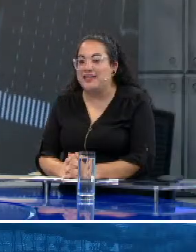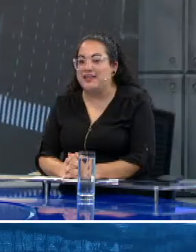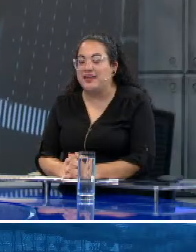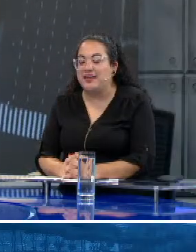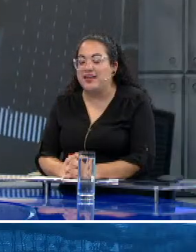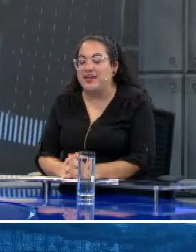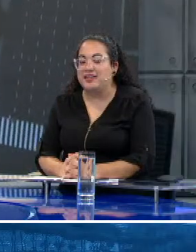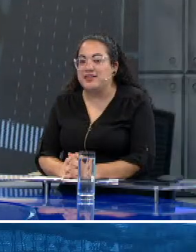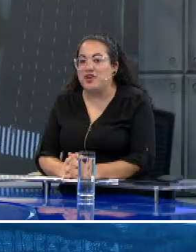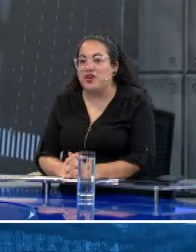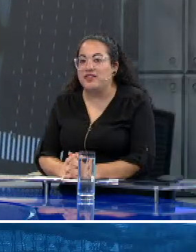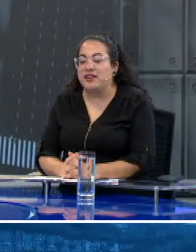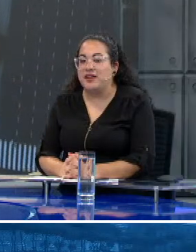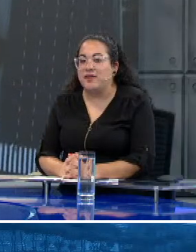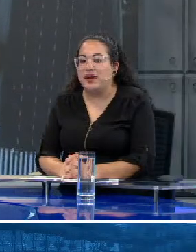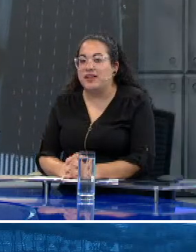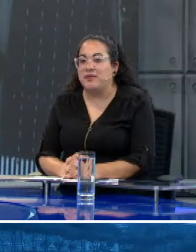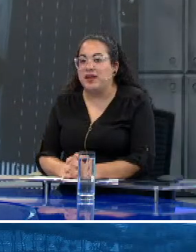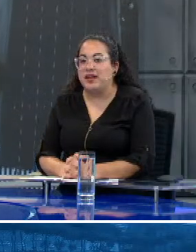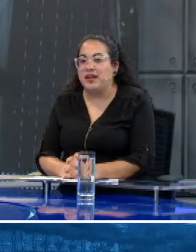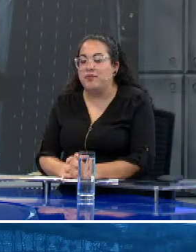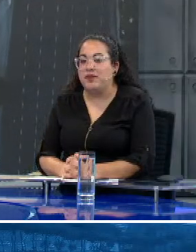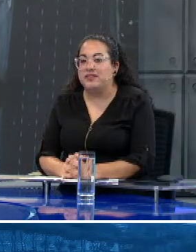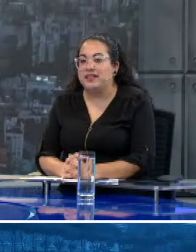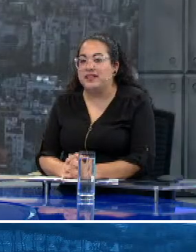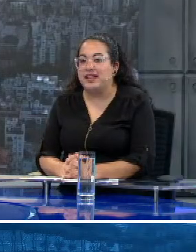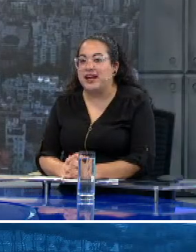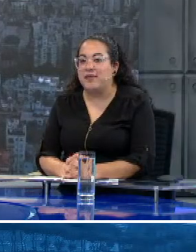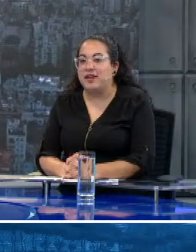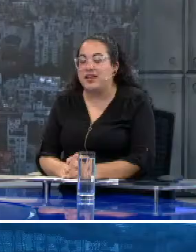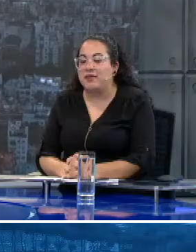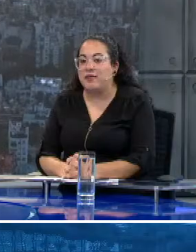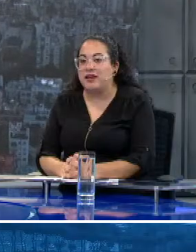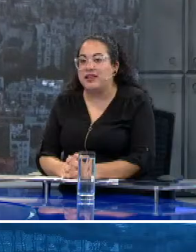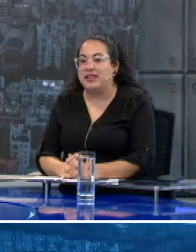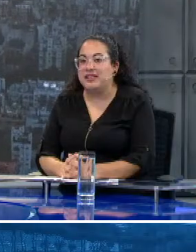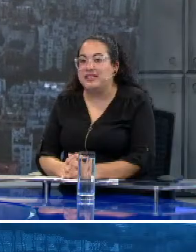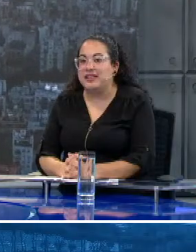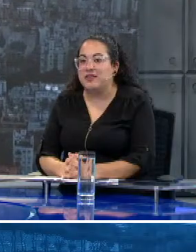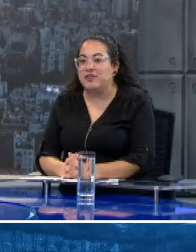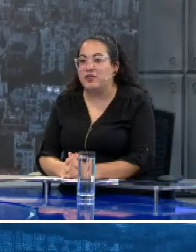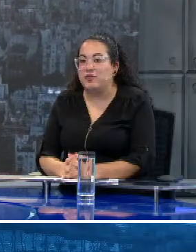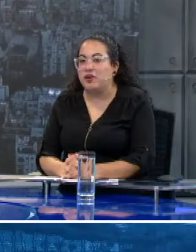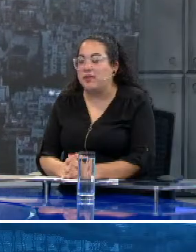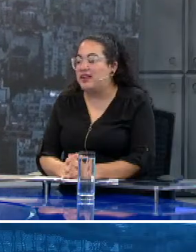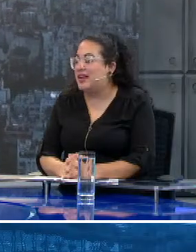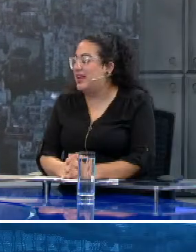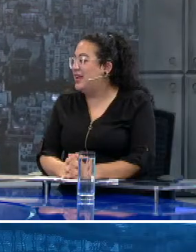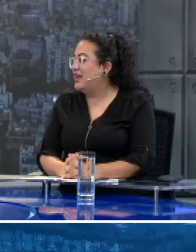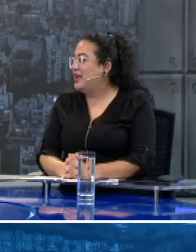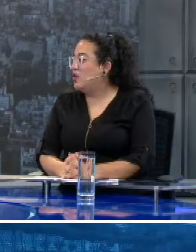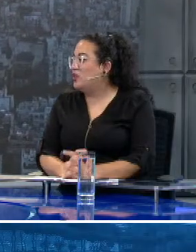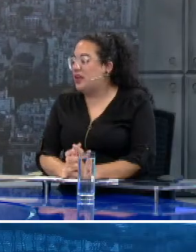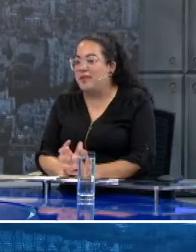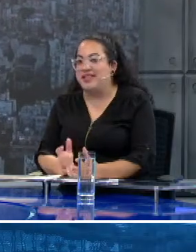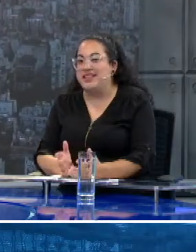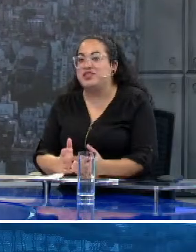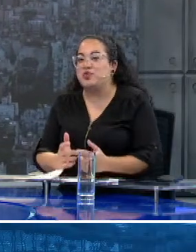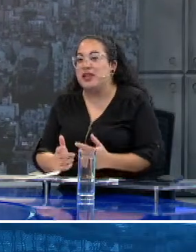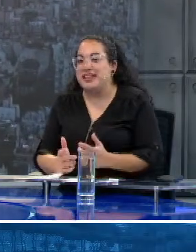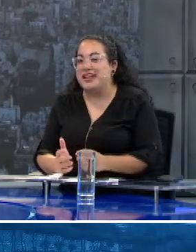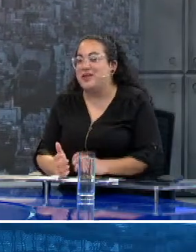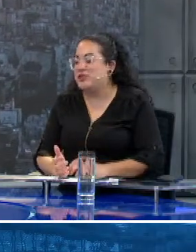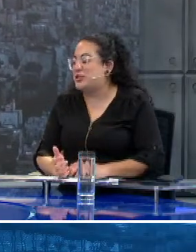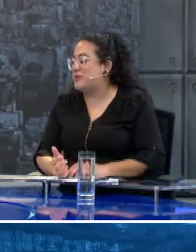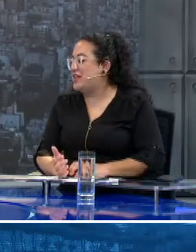que se vio entre Martín Menem, el presidente de la Cámara, y Germán Martínez, el jefe de Unión por la Patria, que justamente